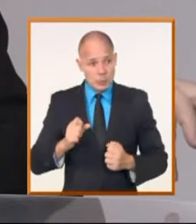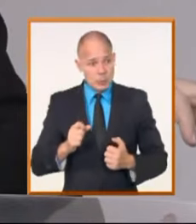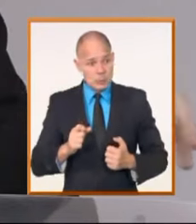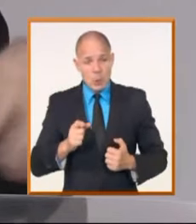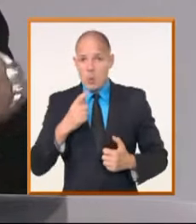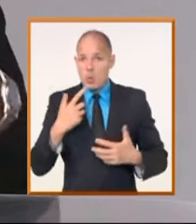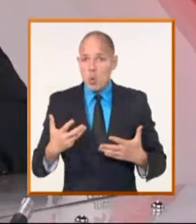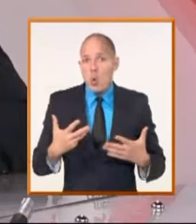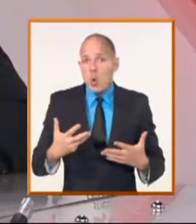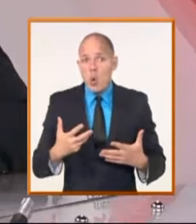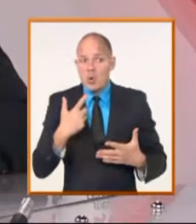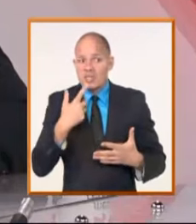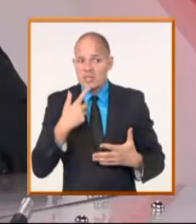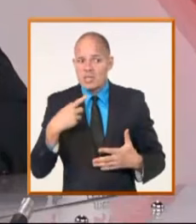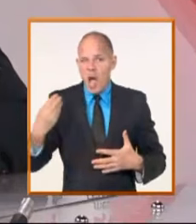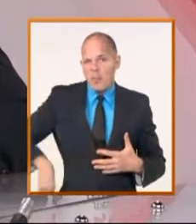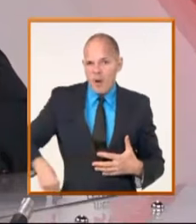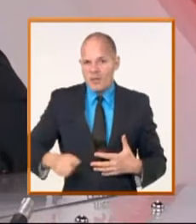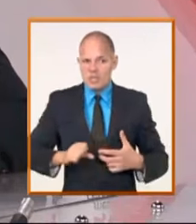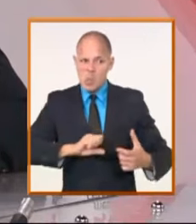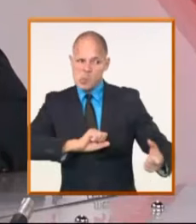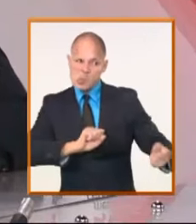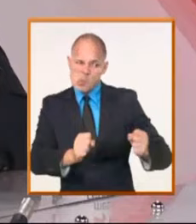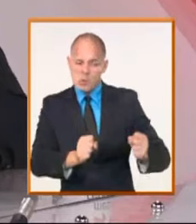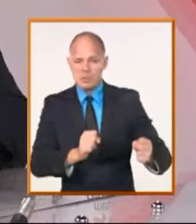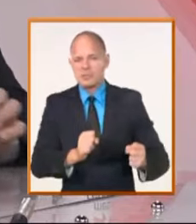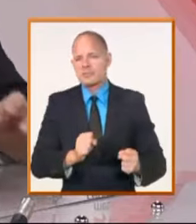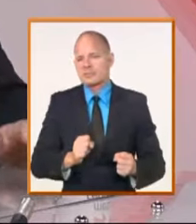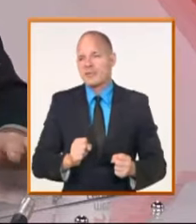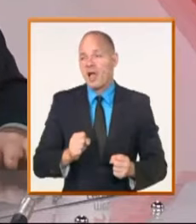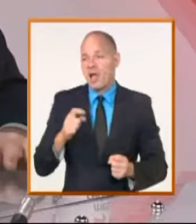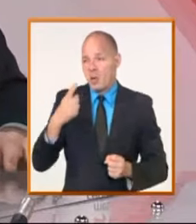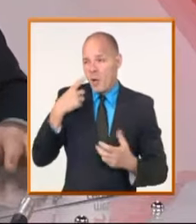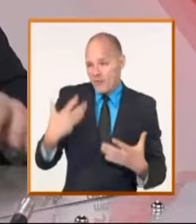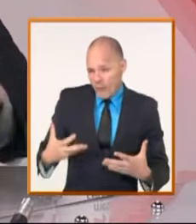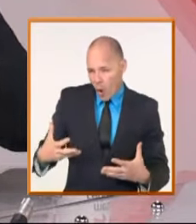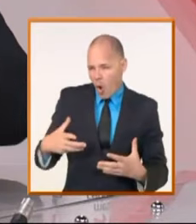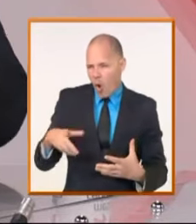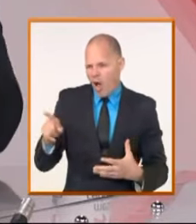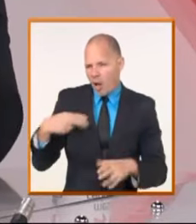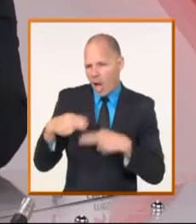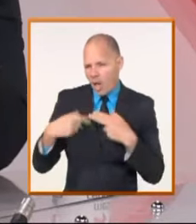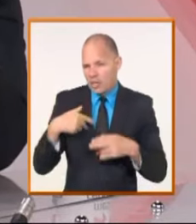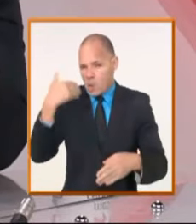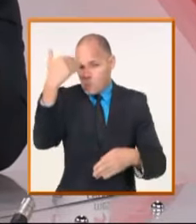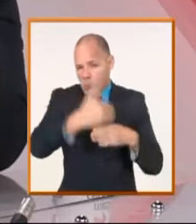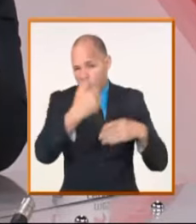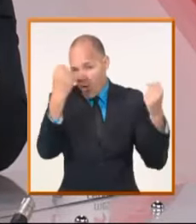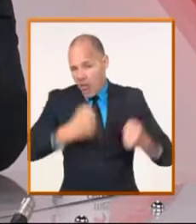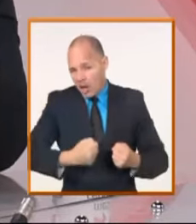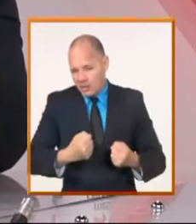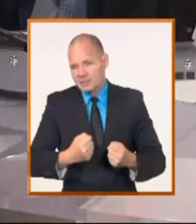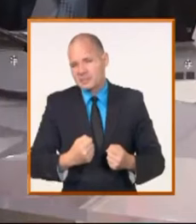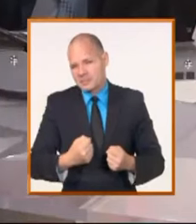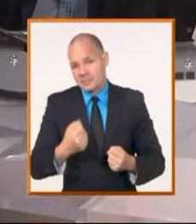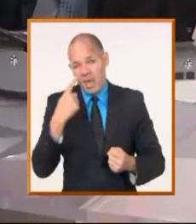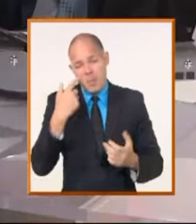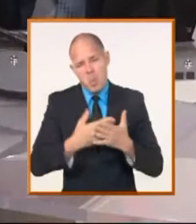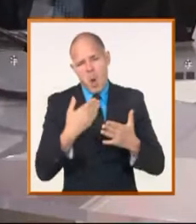presidente de tema Cuba. Puede ser una forma de tratar de revertir esa visión. Bueno, muchas gracias, Ernesto, una vez más por estar junto a nosotros